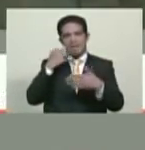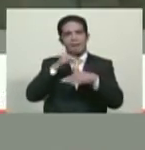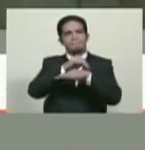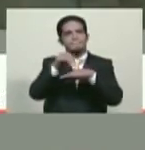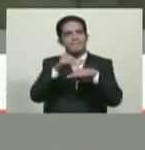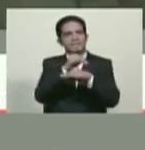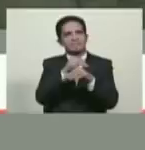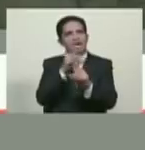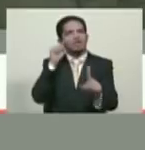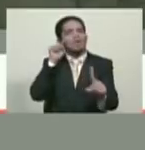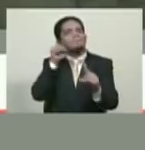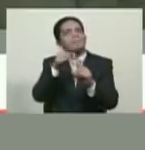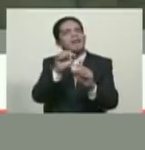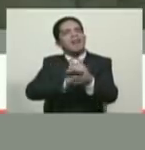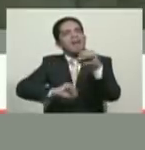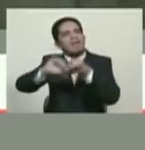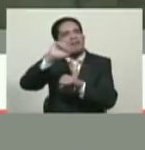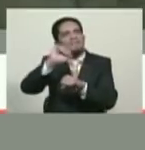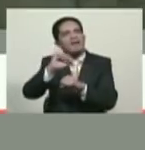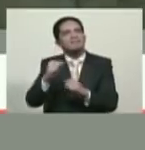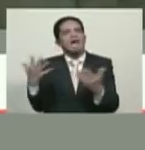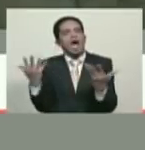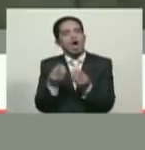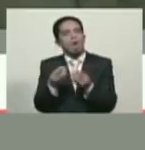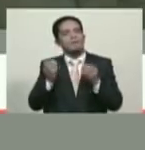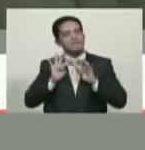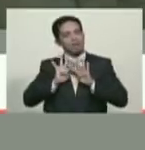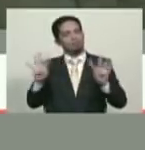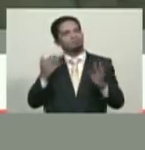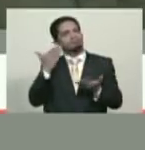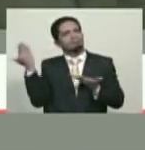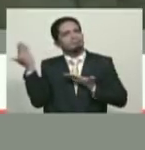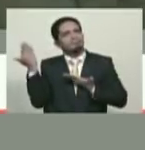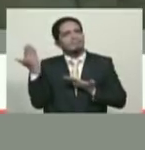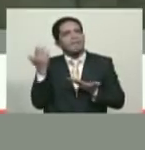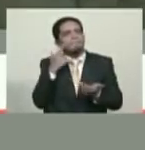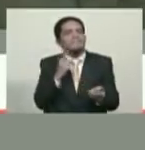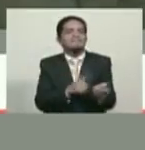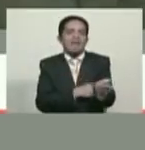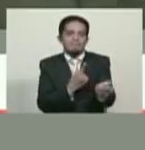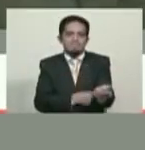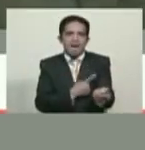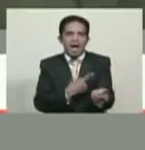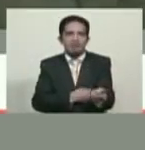la Defensa, acompañado de todos mis hermanos de armas,